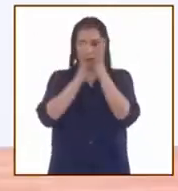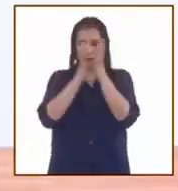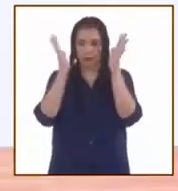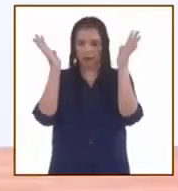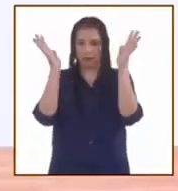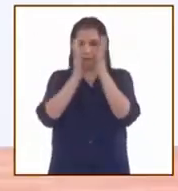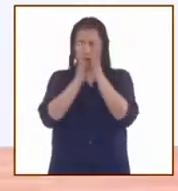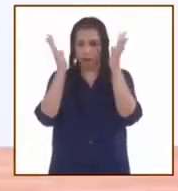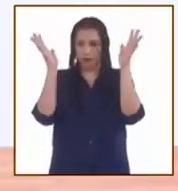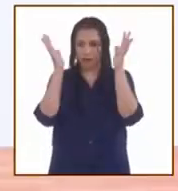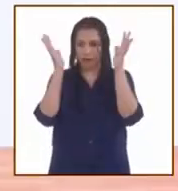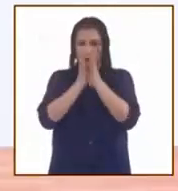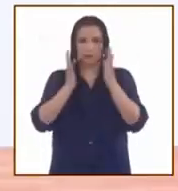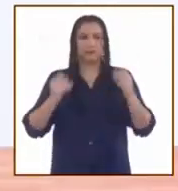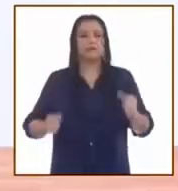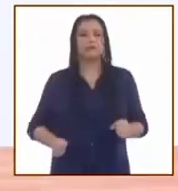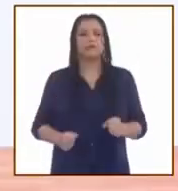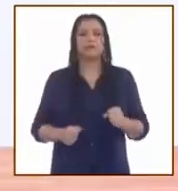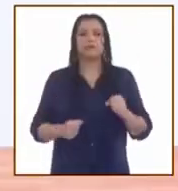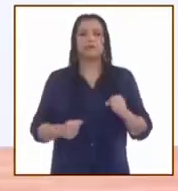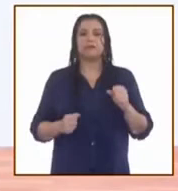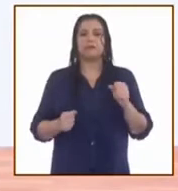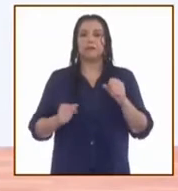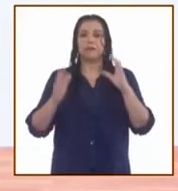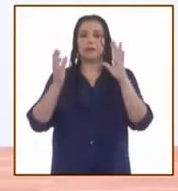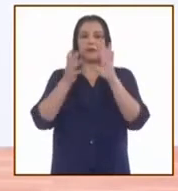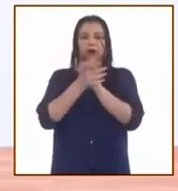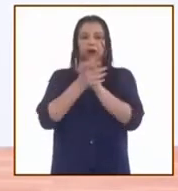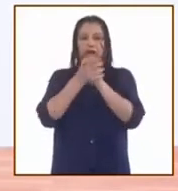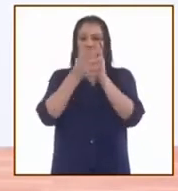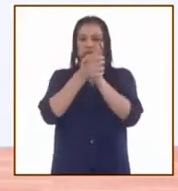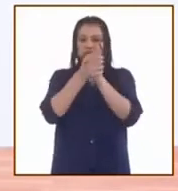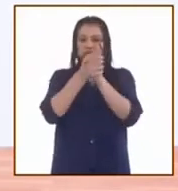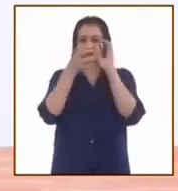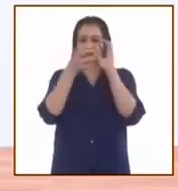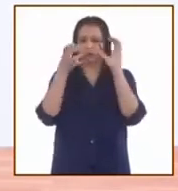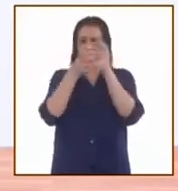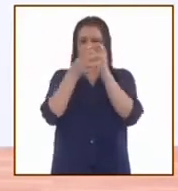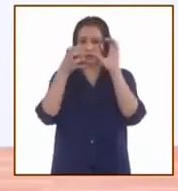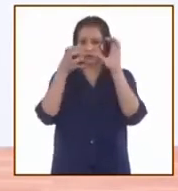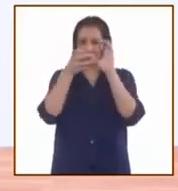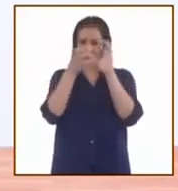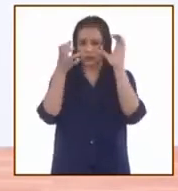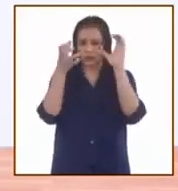bien. Compacto. Palmas cerradas.